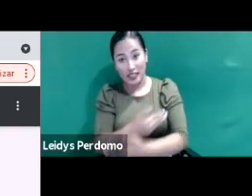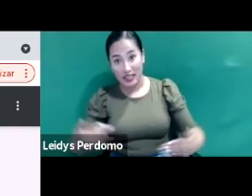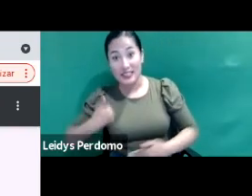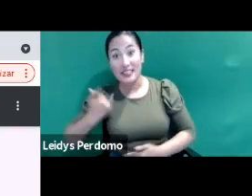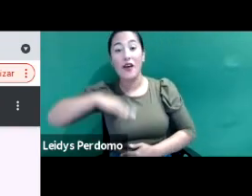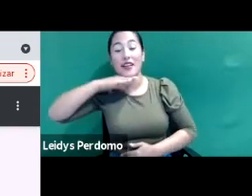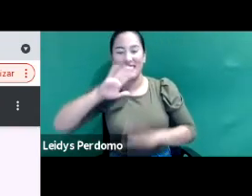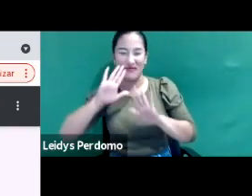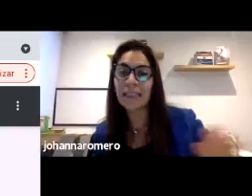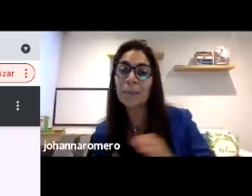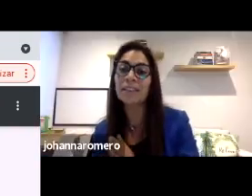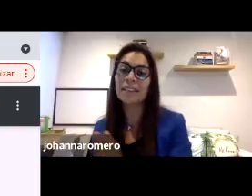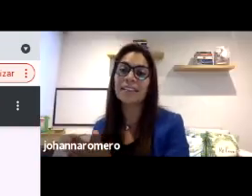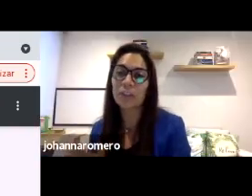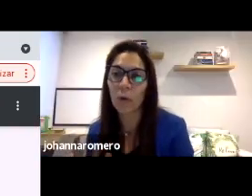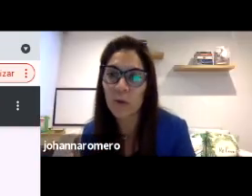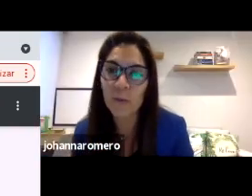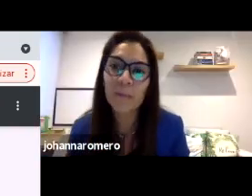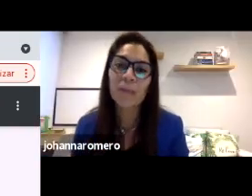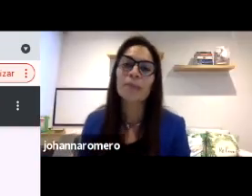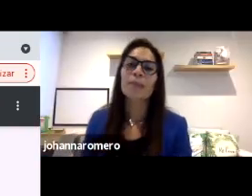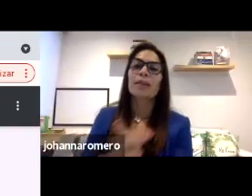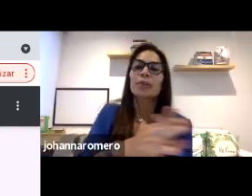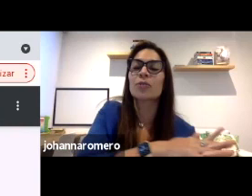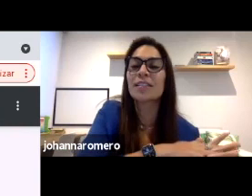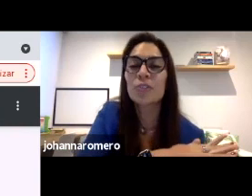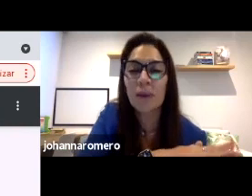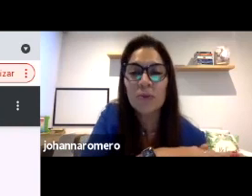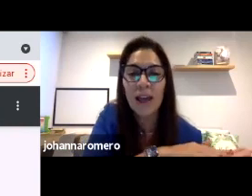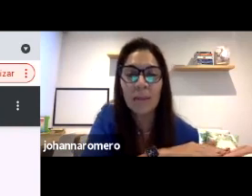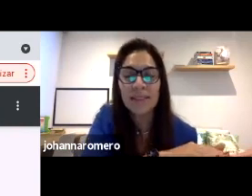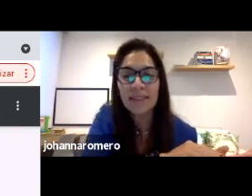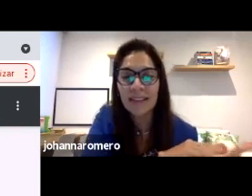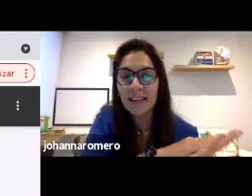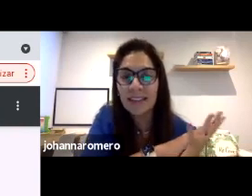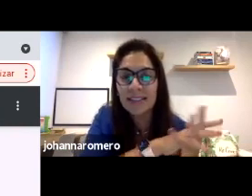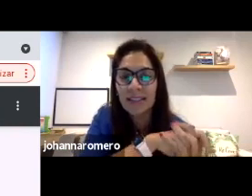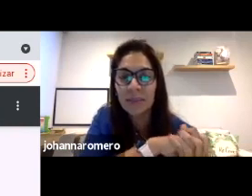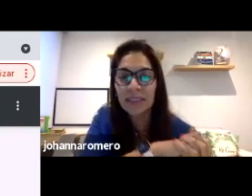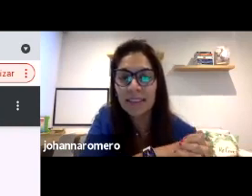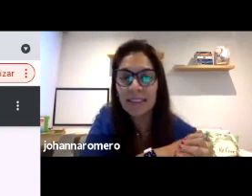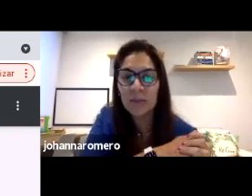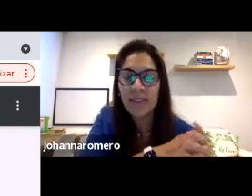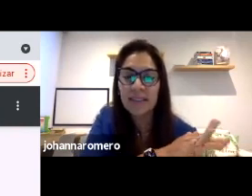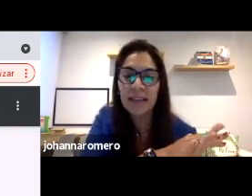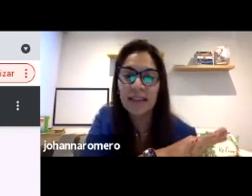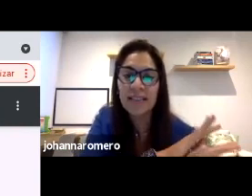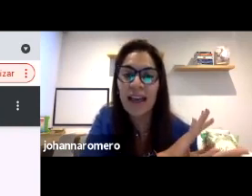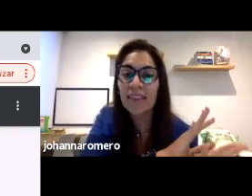este espacio para compartir y aprender entre todos. Entonces nos vamos a presentar. Inicialmente